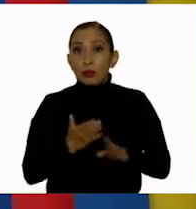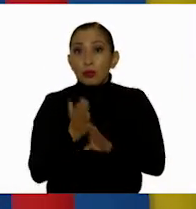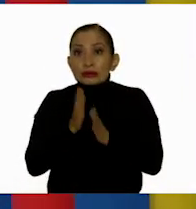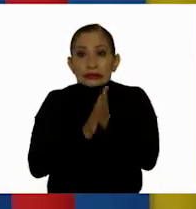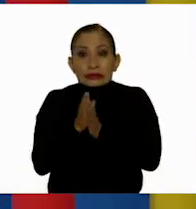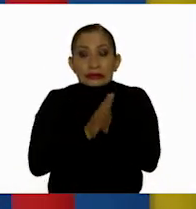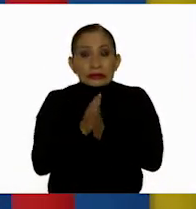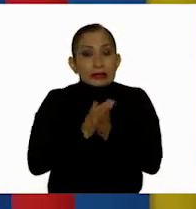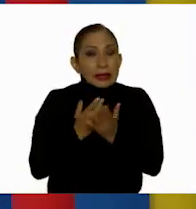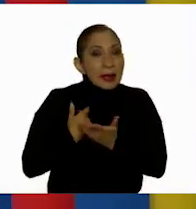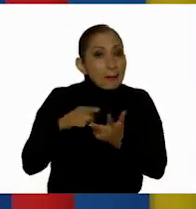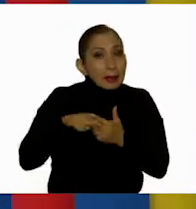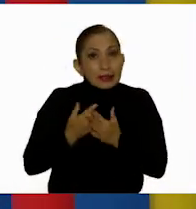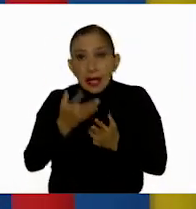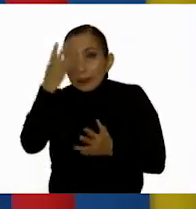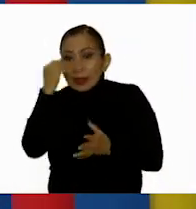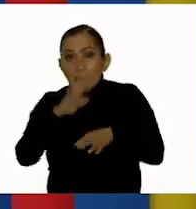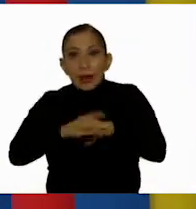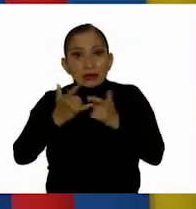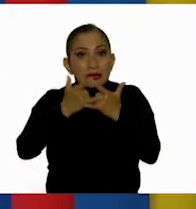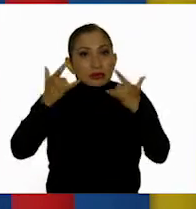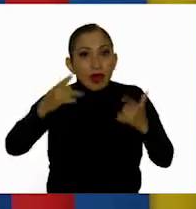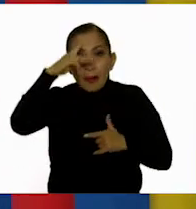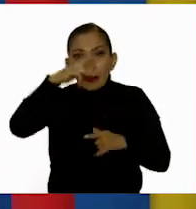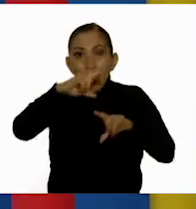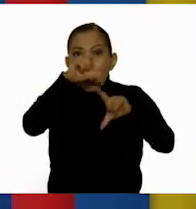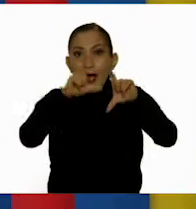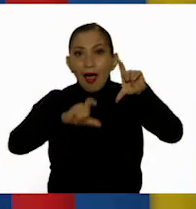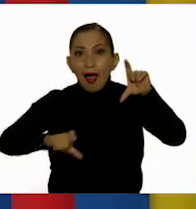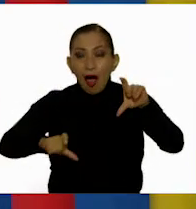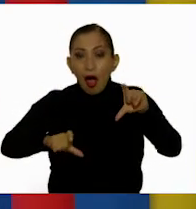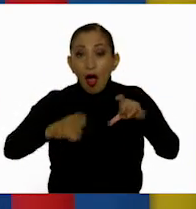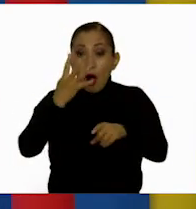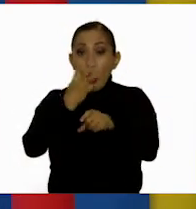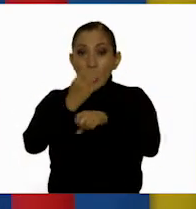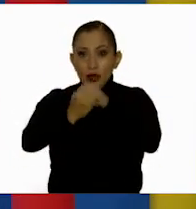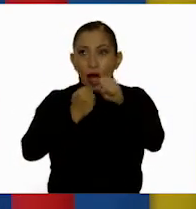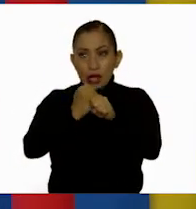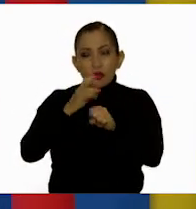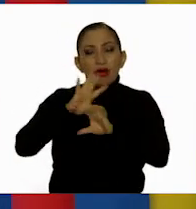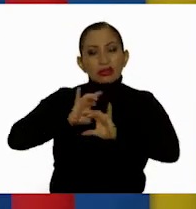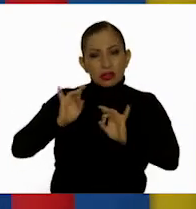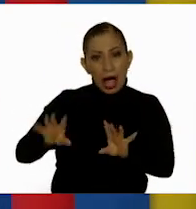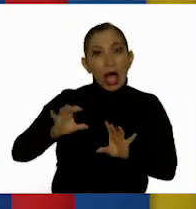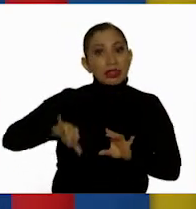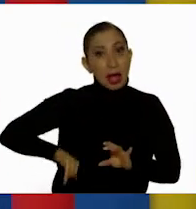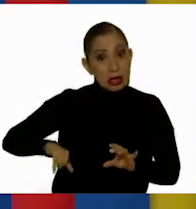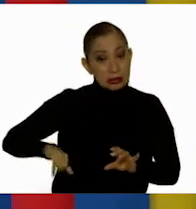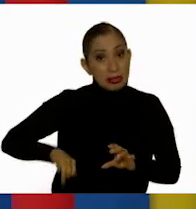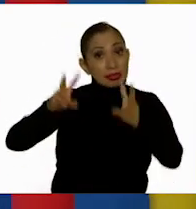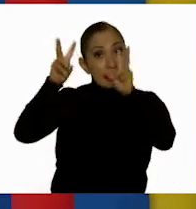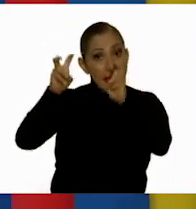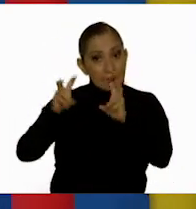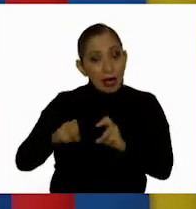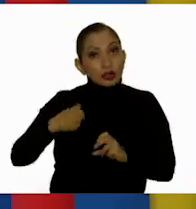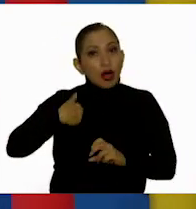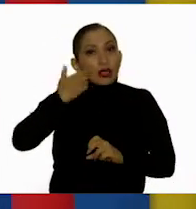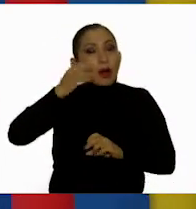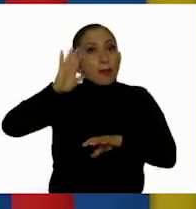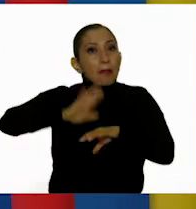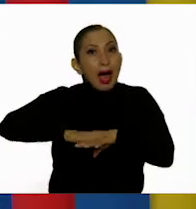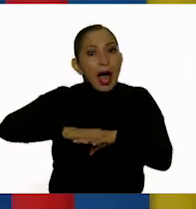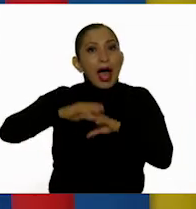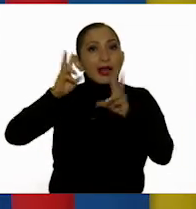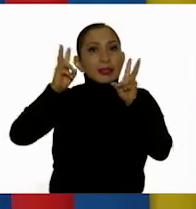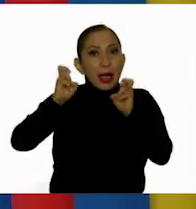ansiosa por comenzar a aprender más sobre la historia de nuestro país. En cuarto grado vimos cosas muy interesantes. Ya quiero retomar los temas